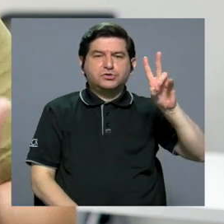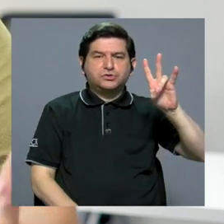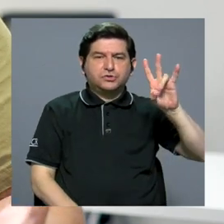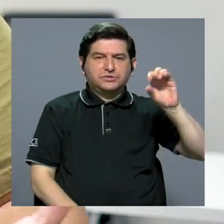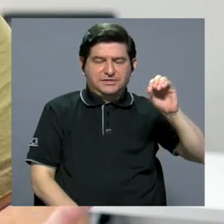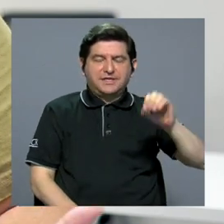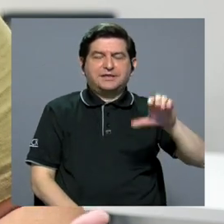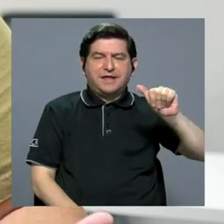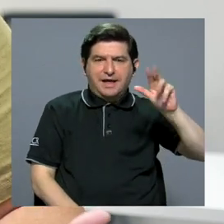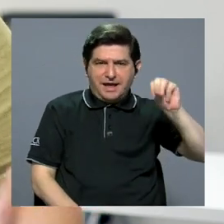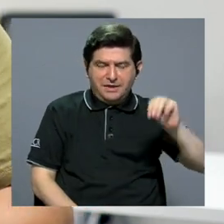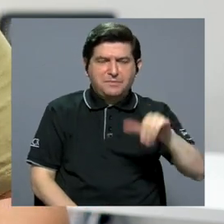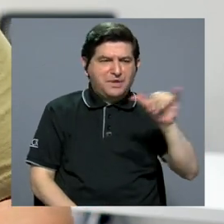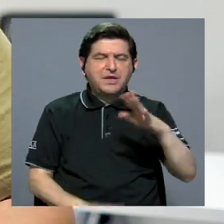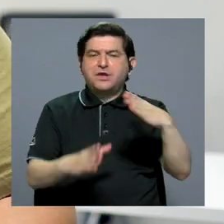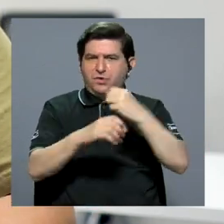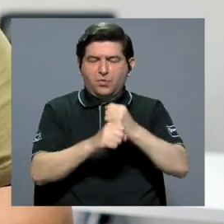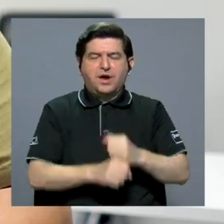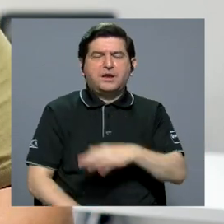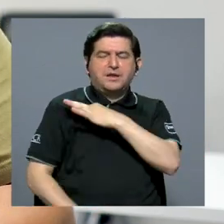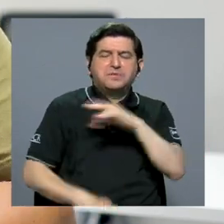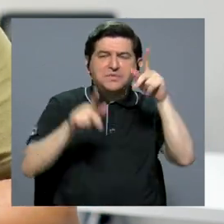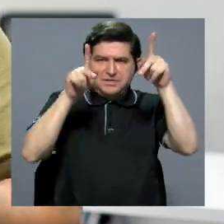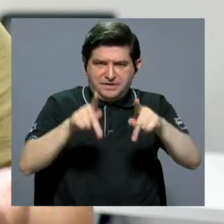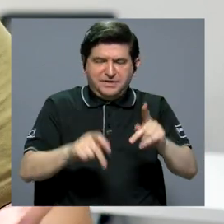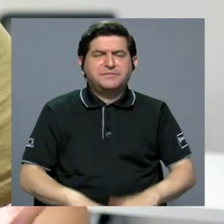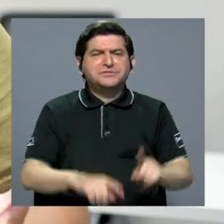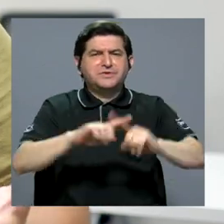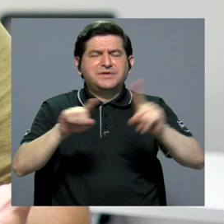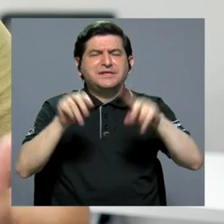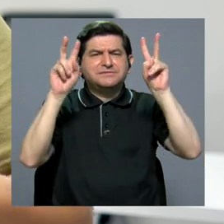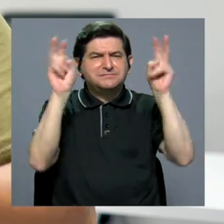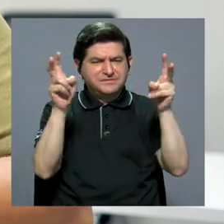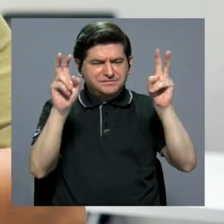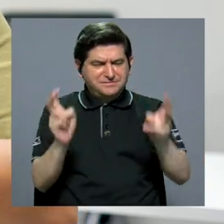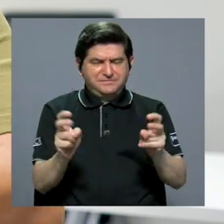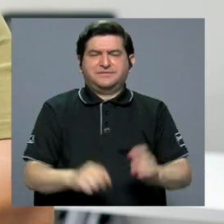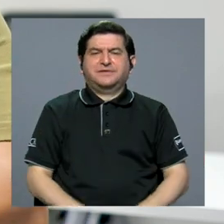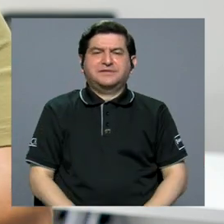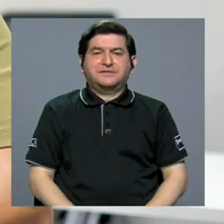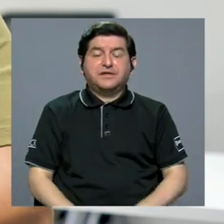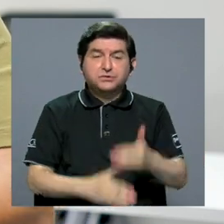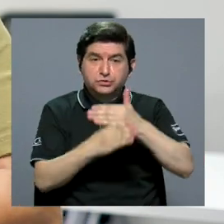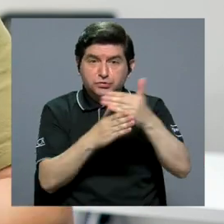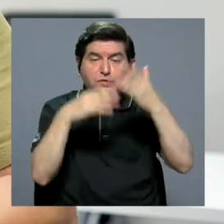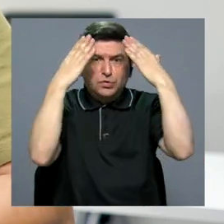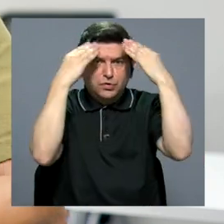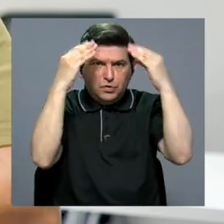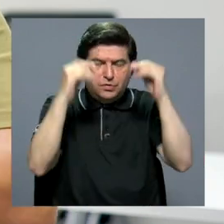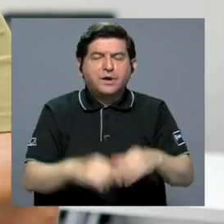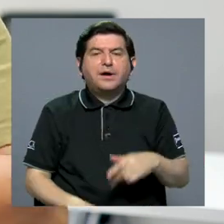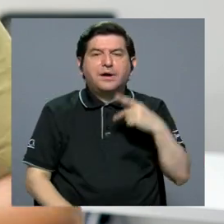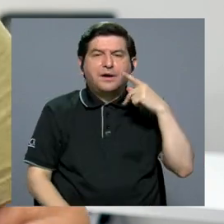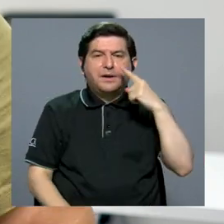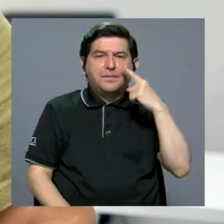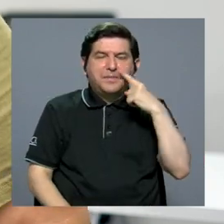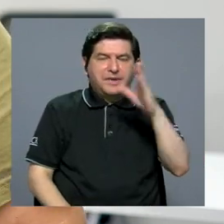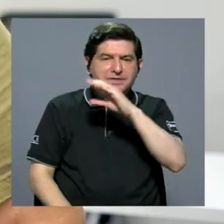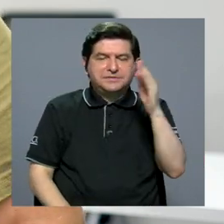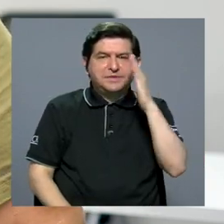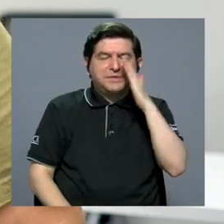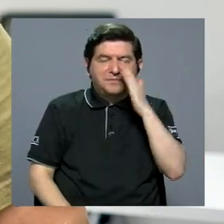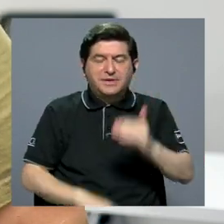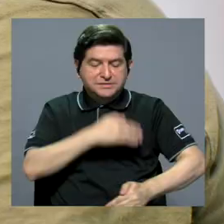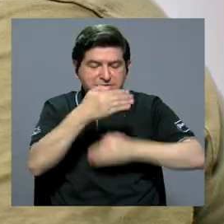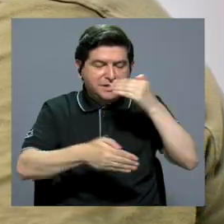también hacemos exactamente lo mismo. Invitamos personas expertas en diversas temáticas para compartir información a papás y mamás en el ejercicio